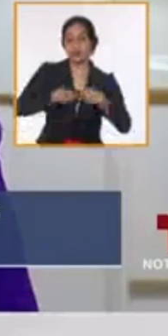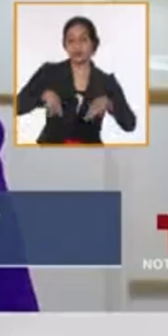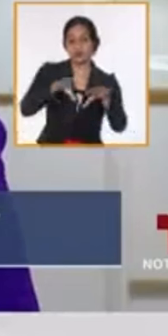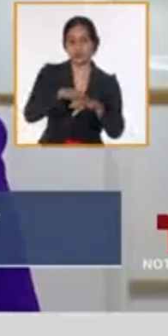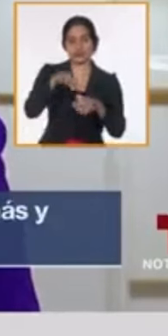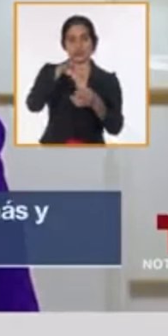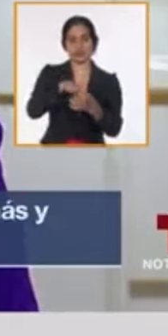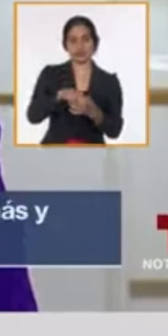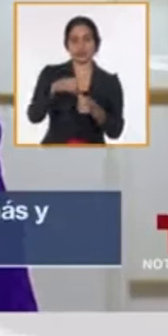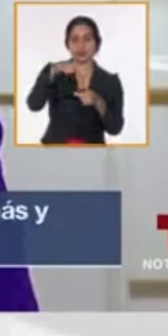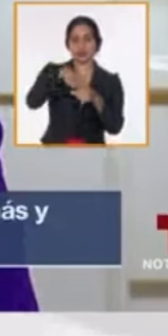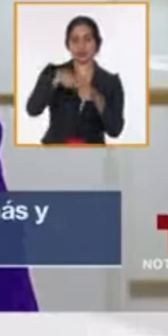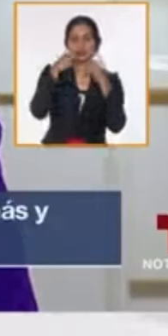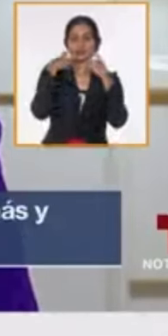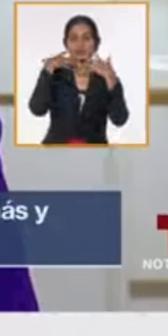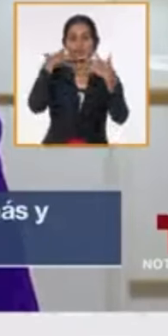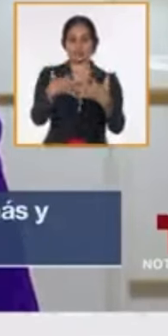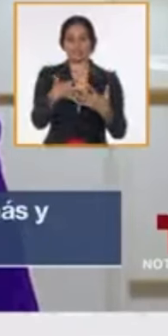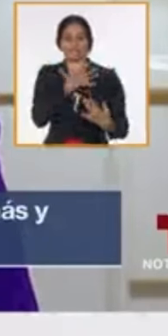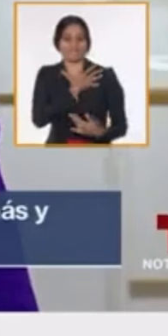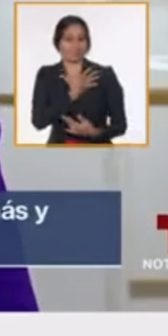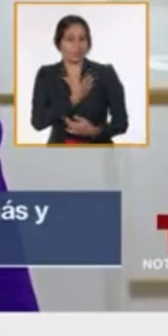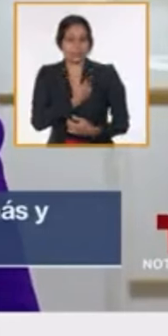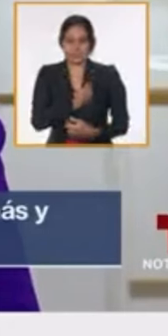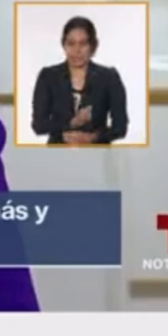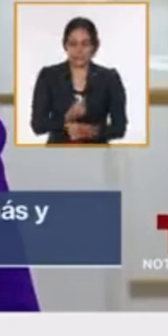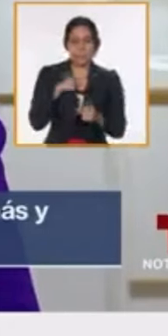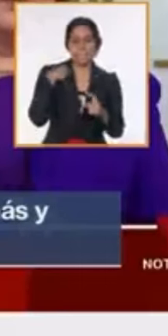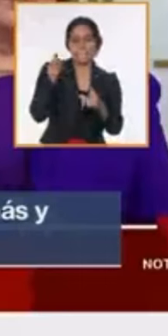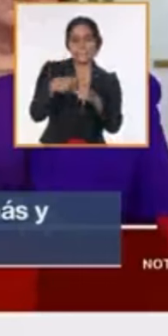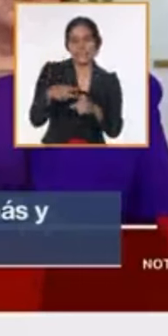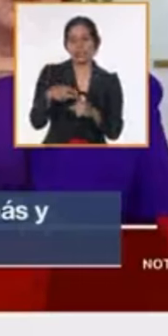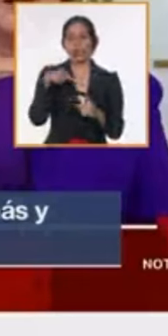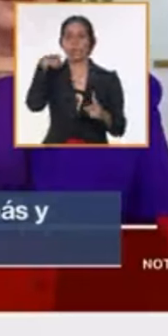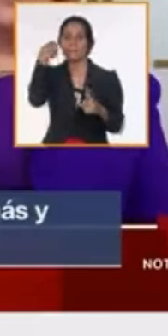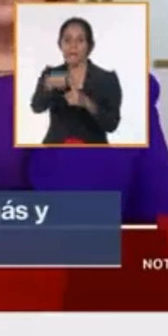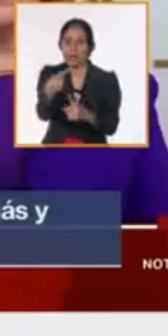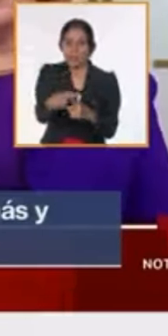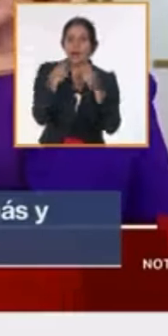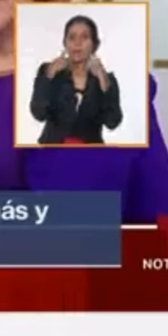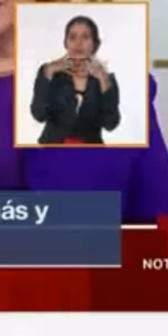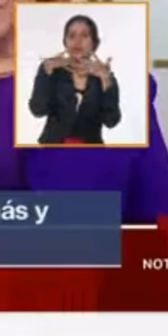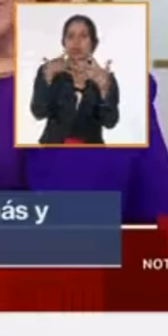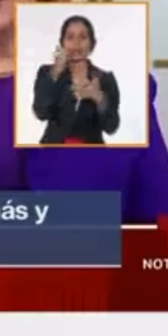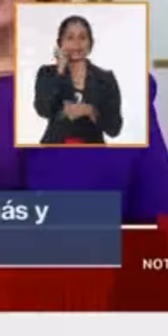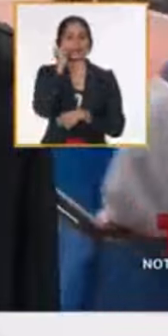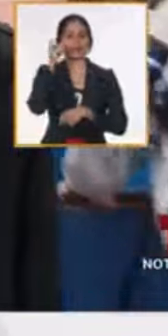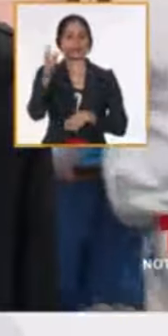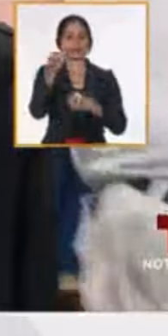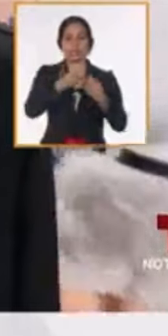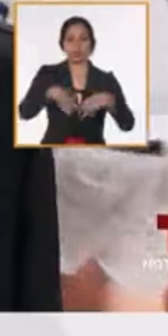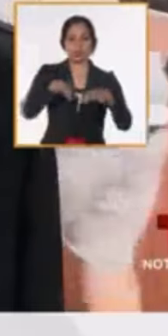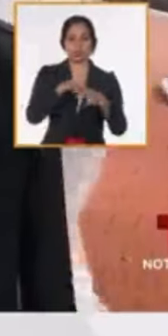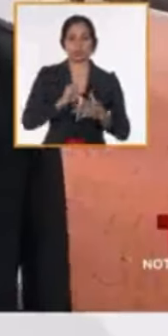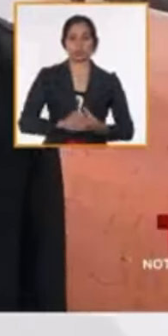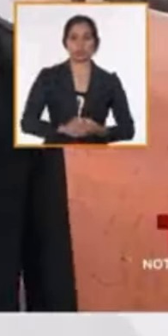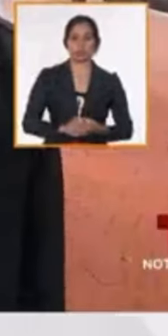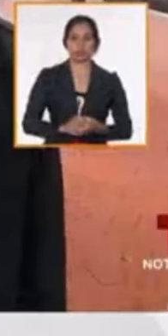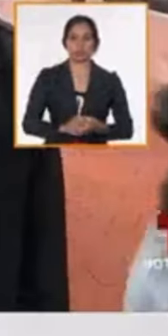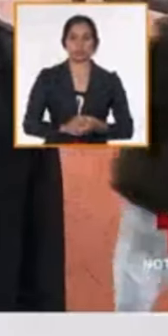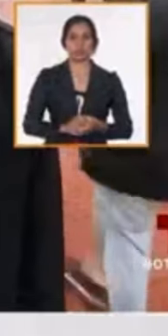woefully false, but it's also incredibly slanted, pro-Hamas, anti-Israel. You know,